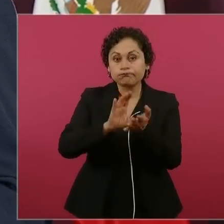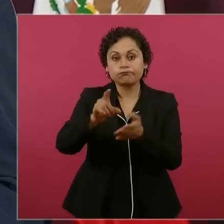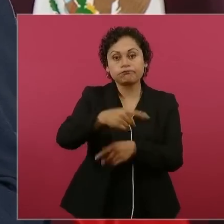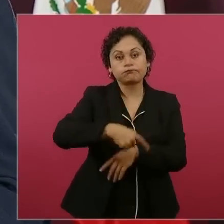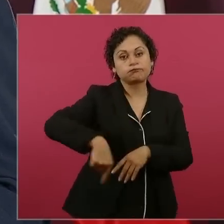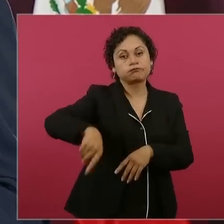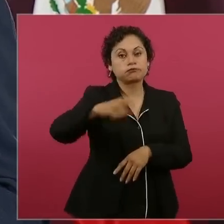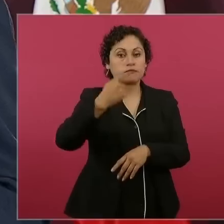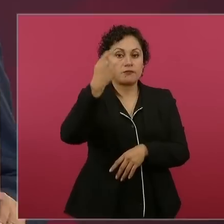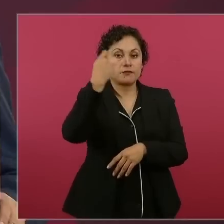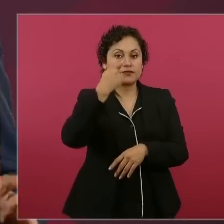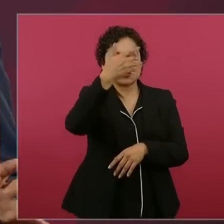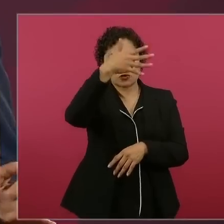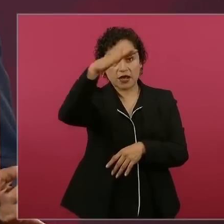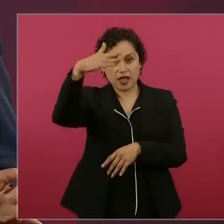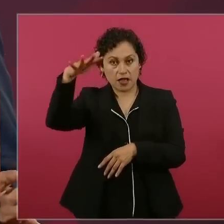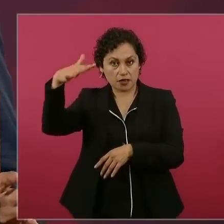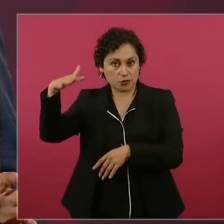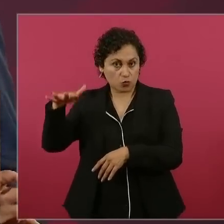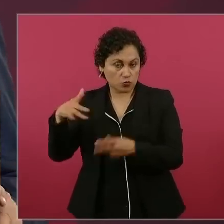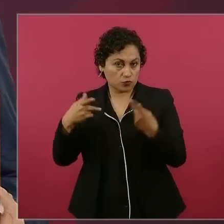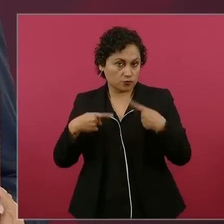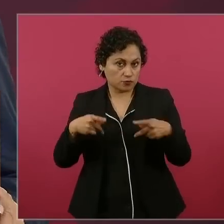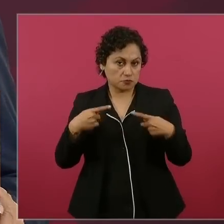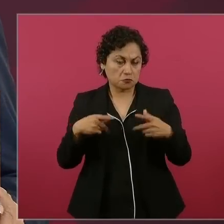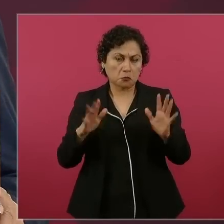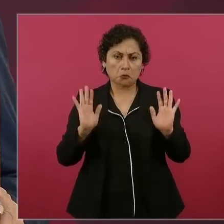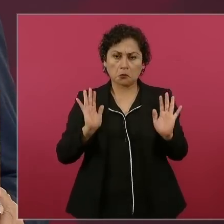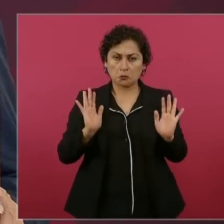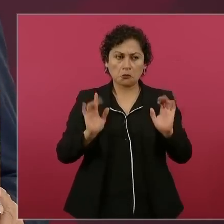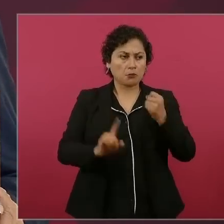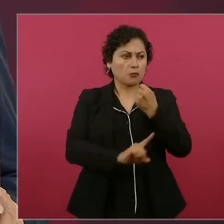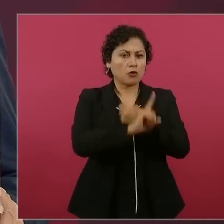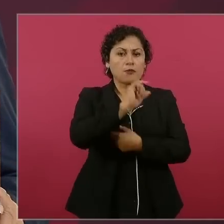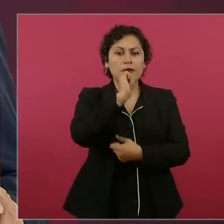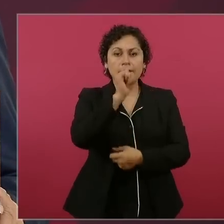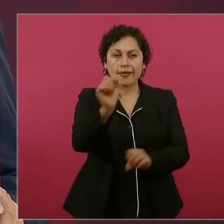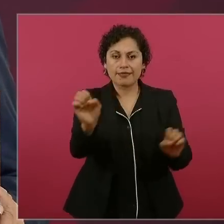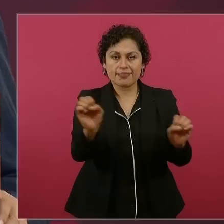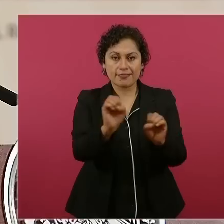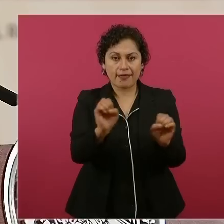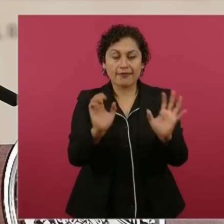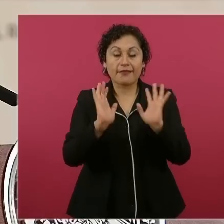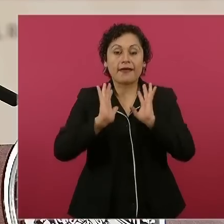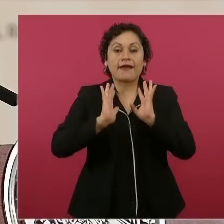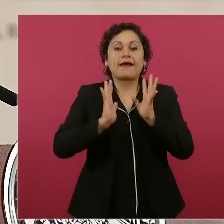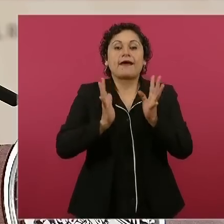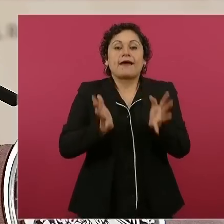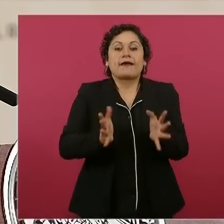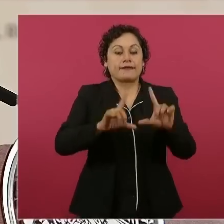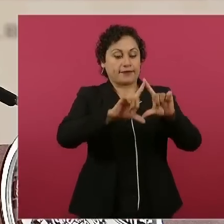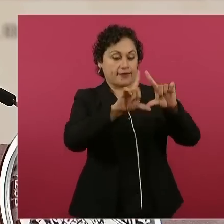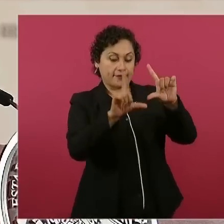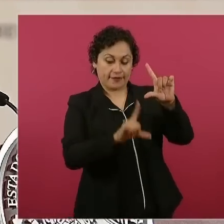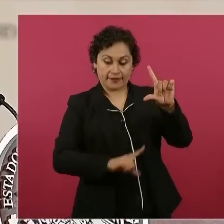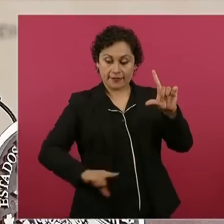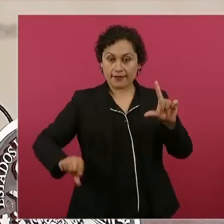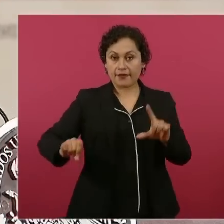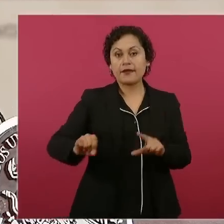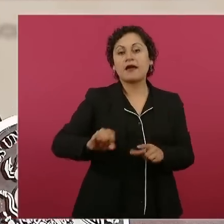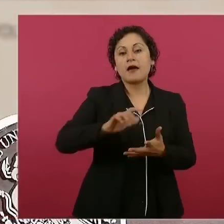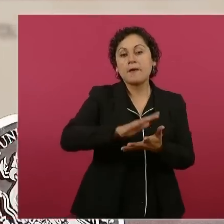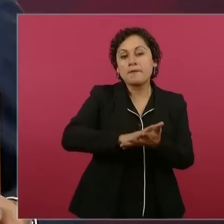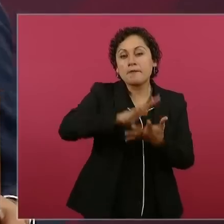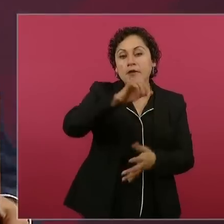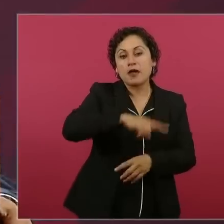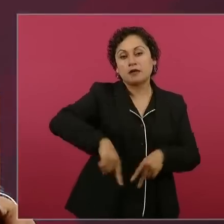mayores. No ha habido problema. Ya la mayoría tiene sus tarjetas del Banco del